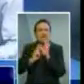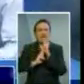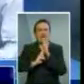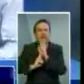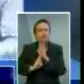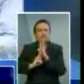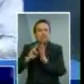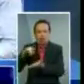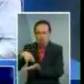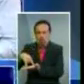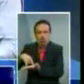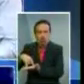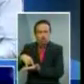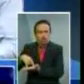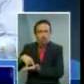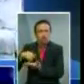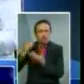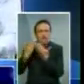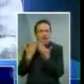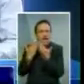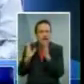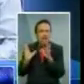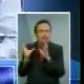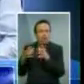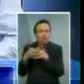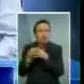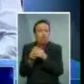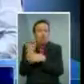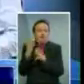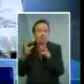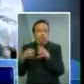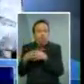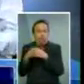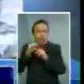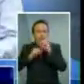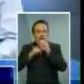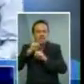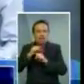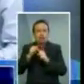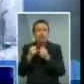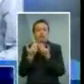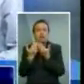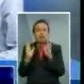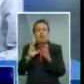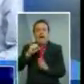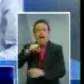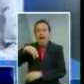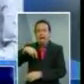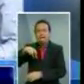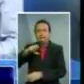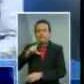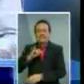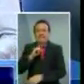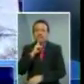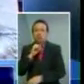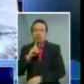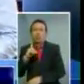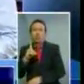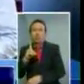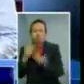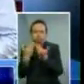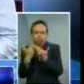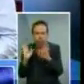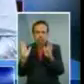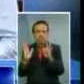en el Congreso de Amplitud, representando a mis dos colegas, con parte de la bancada, también con un grupo joven, con José Manuel Edwards, con Leopoldo